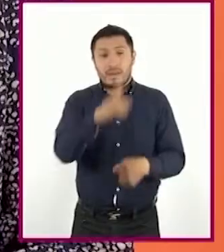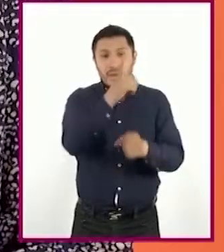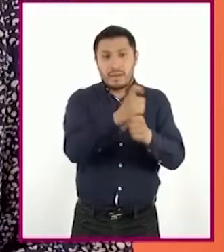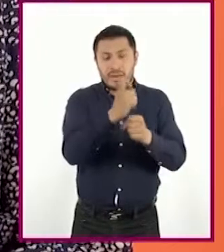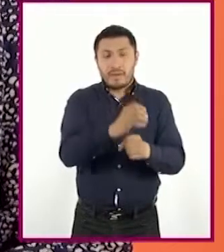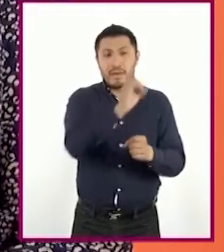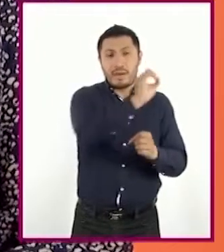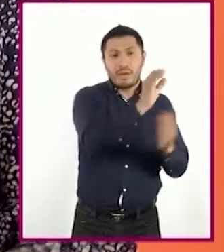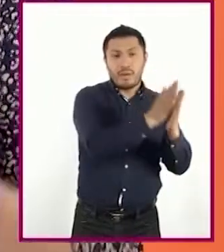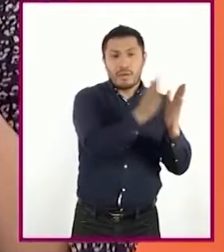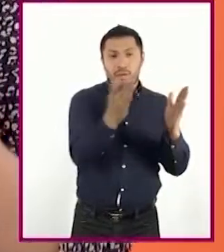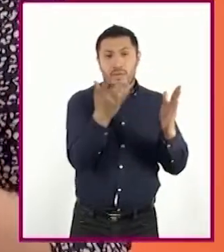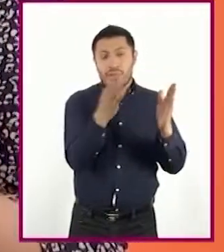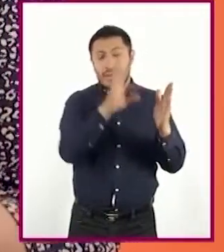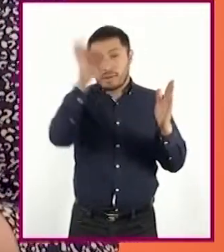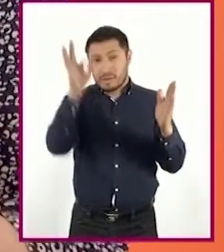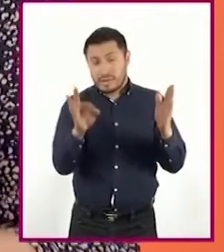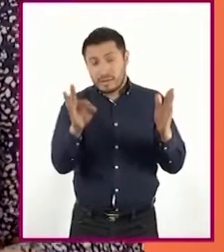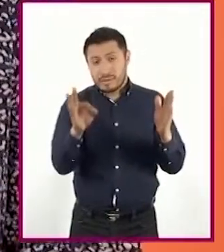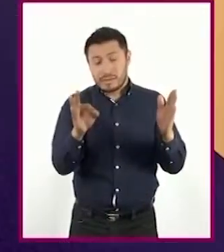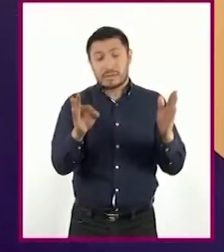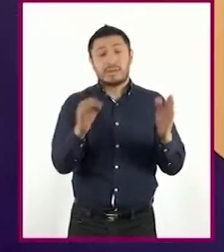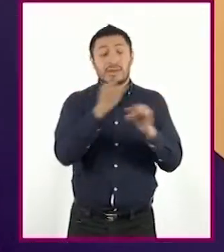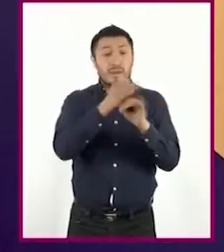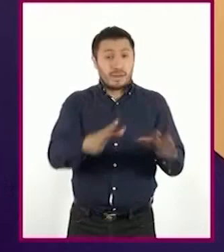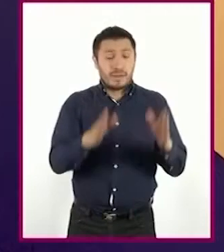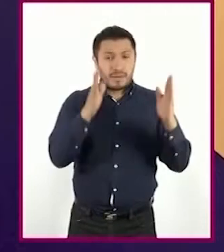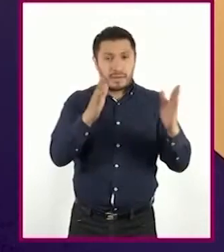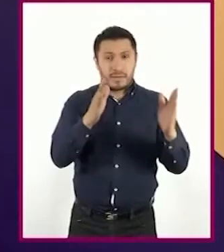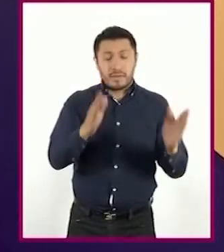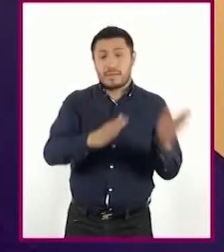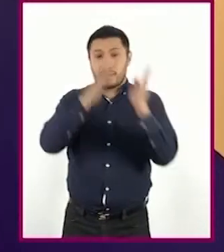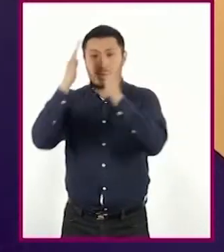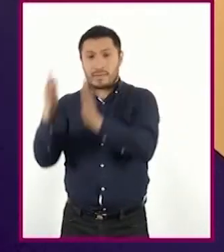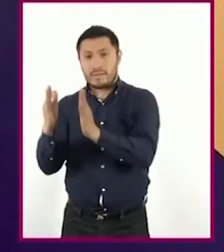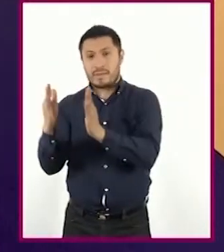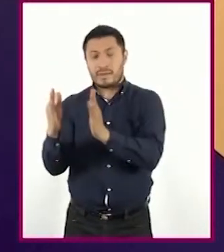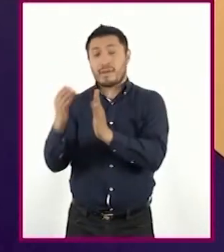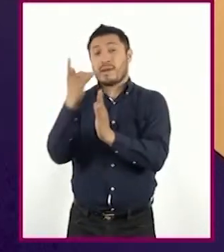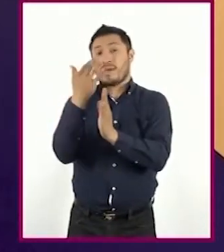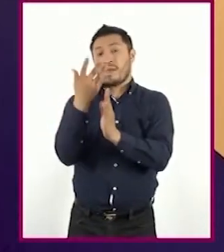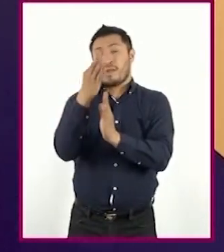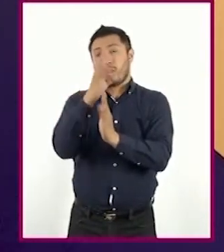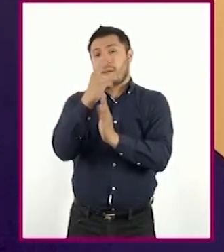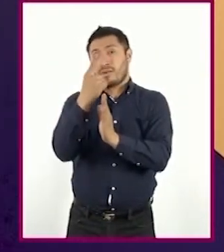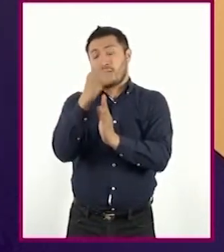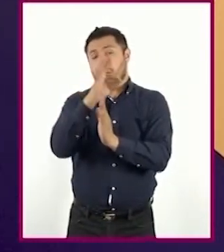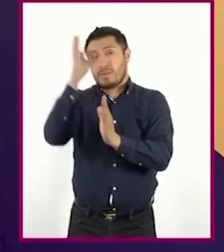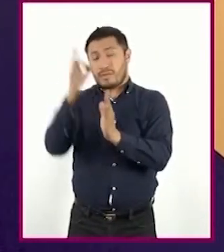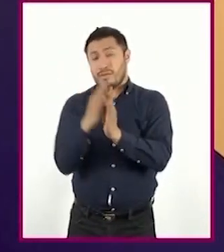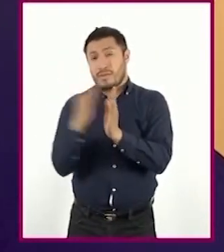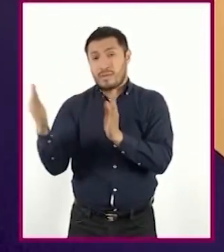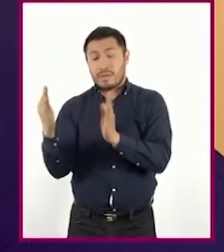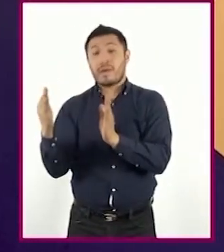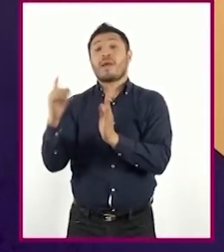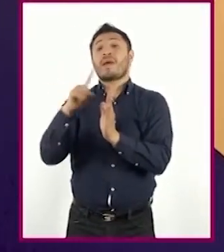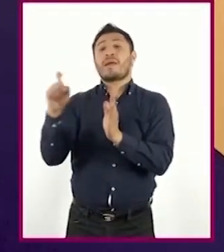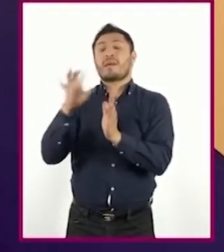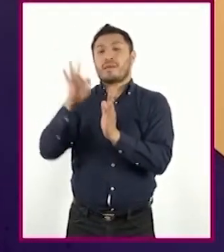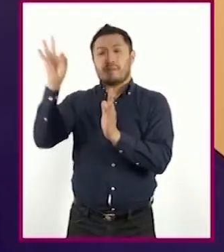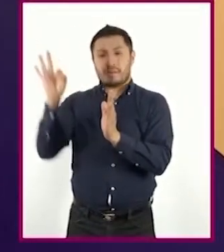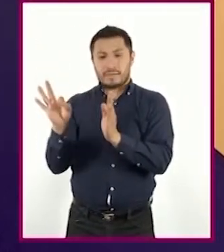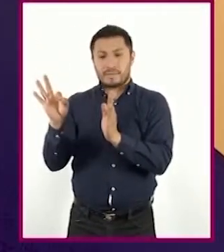de 0 a 50% de los datos, y la segunda mitad, de 51% a